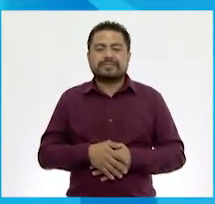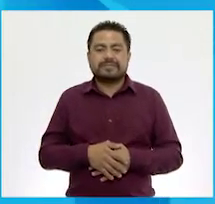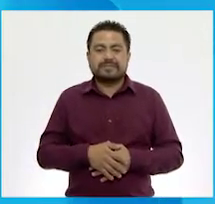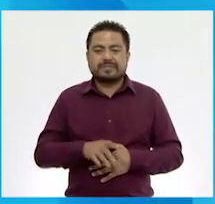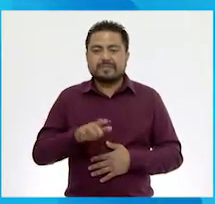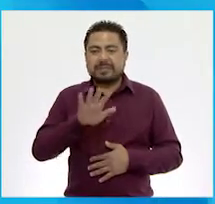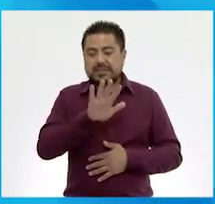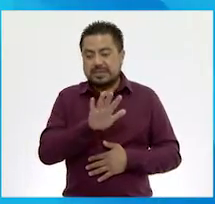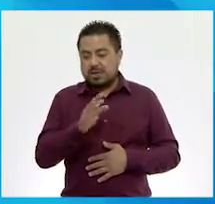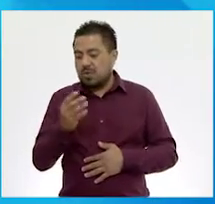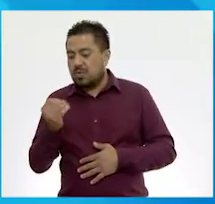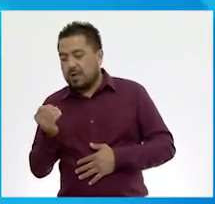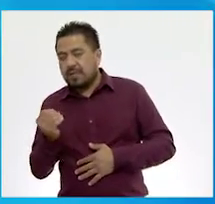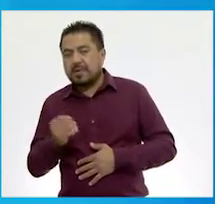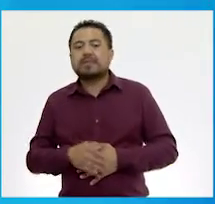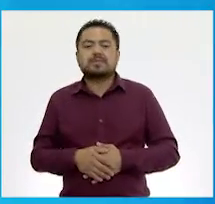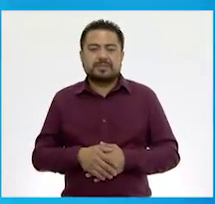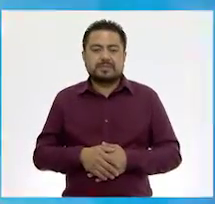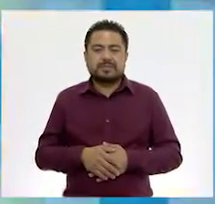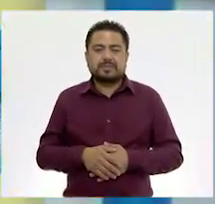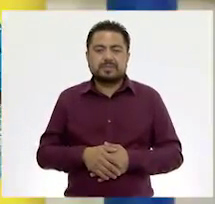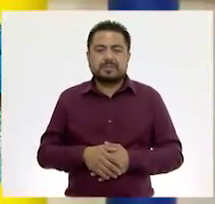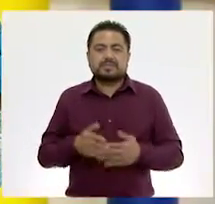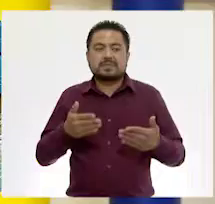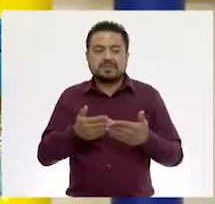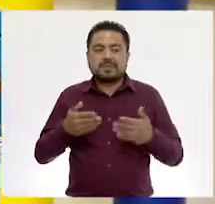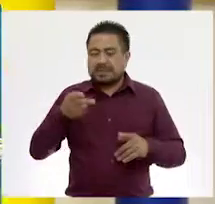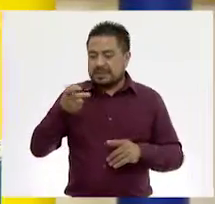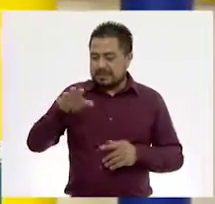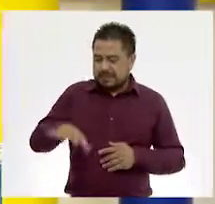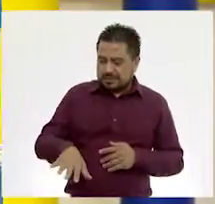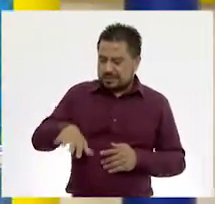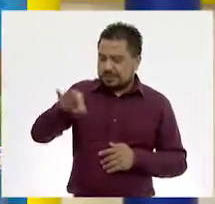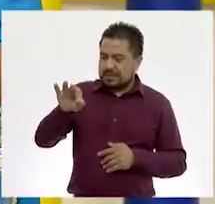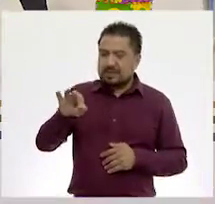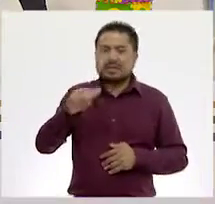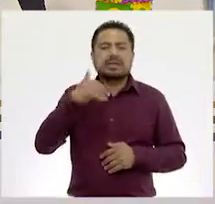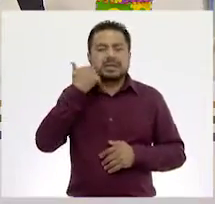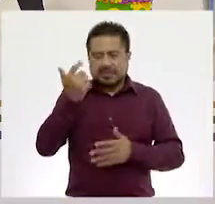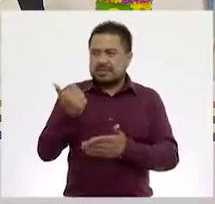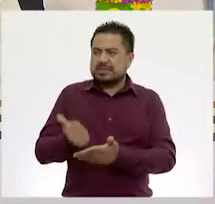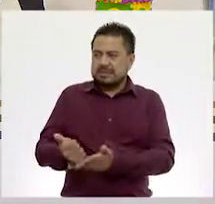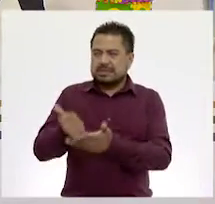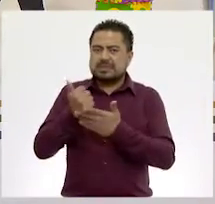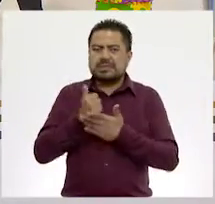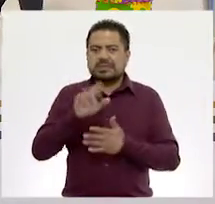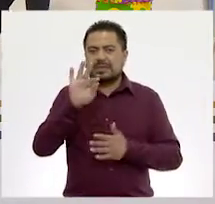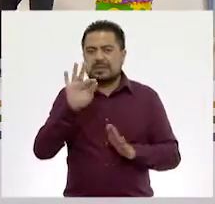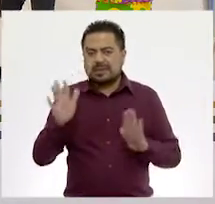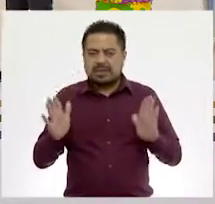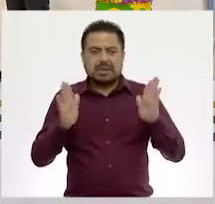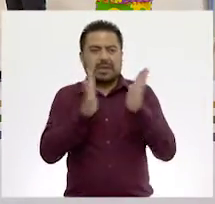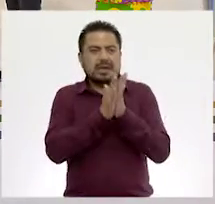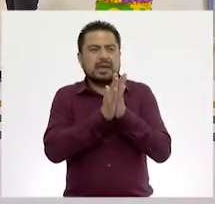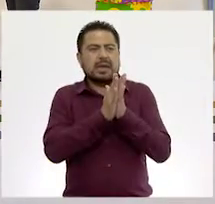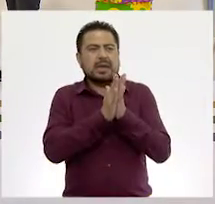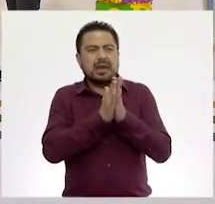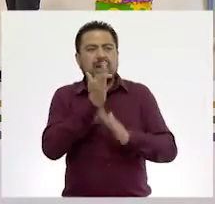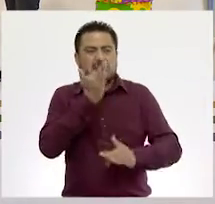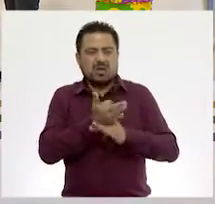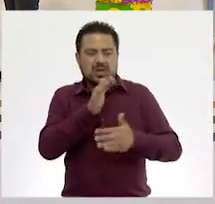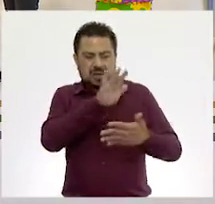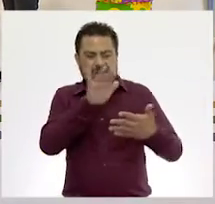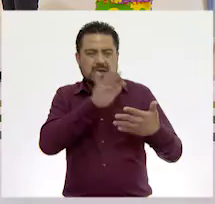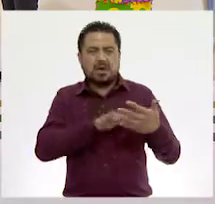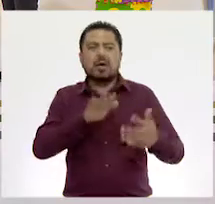59. 5 y 9. Y aquí la tenemos. Quiero que me ayudes a pegar los textos de la